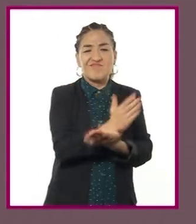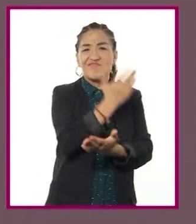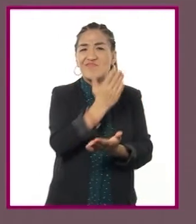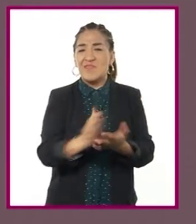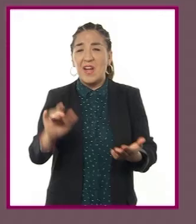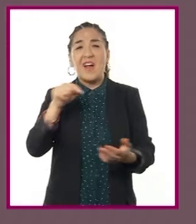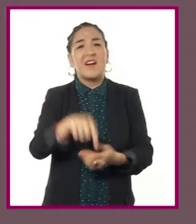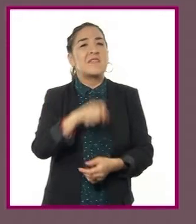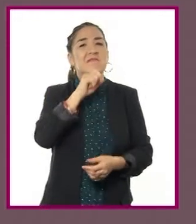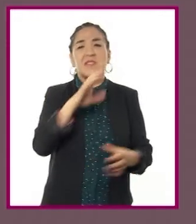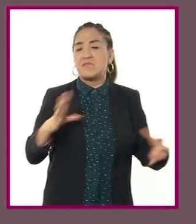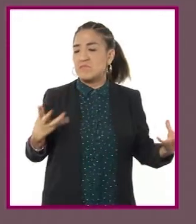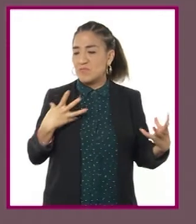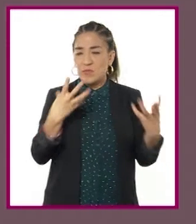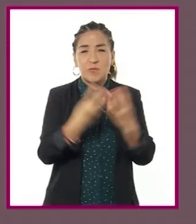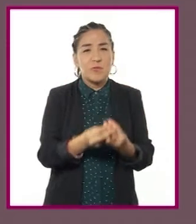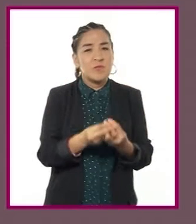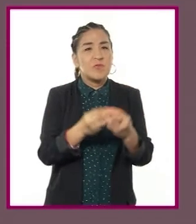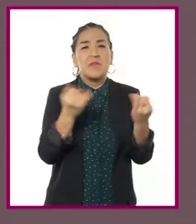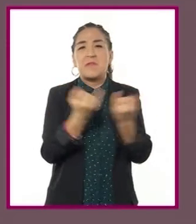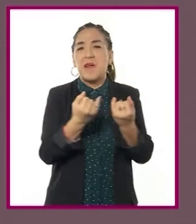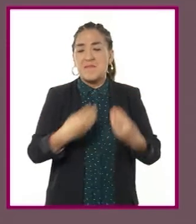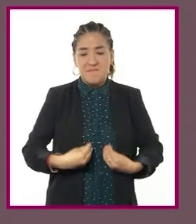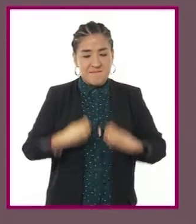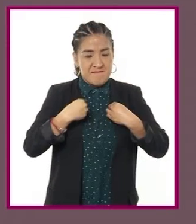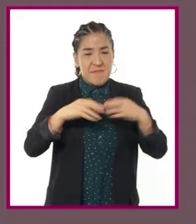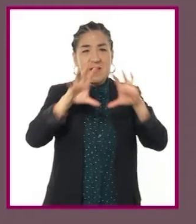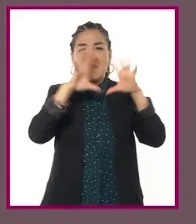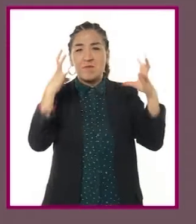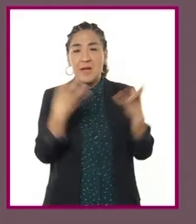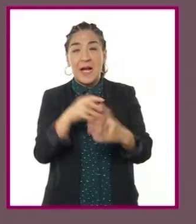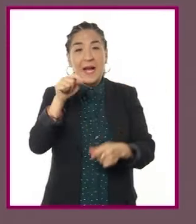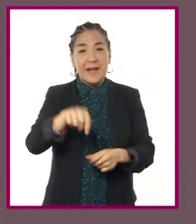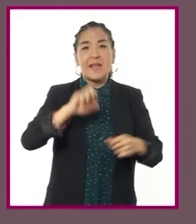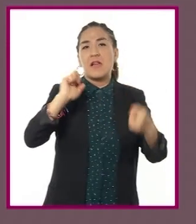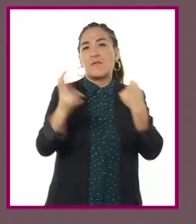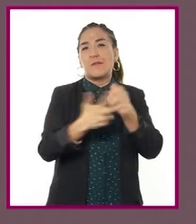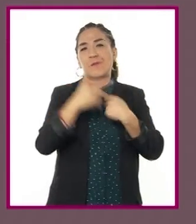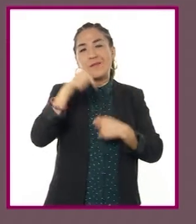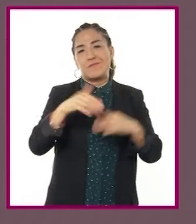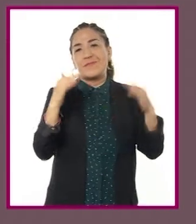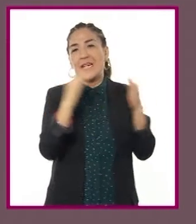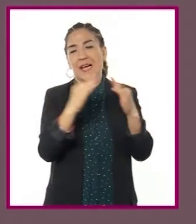habitamos un mismo planeta. Europa es nuestra casa común.